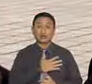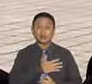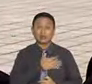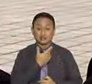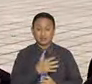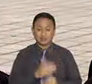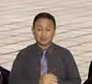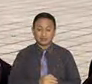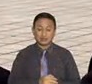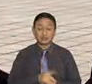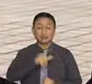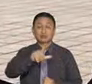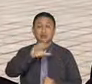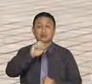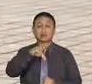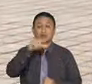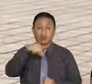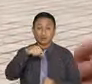enamoré